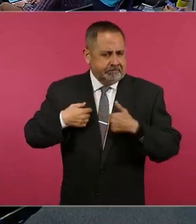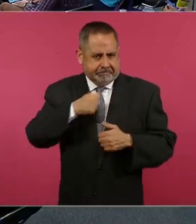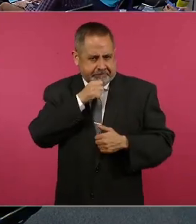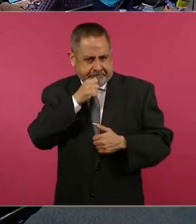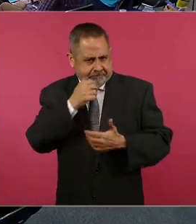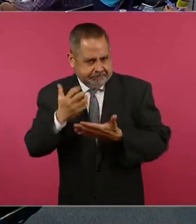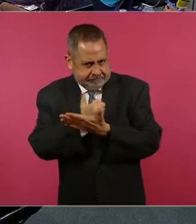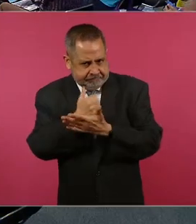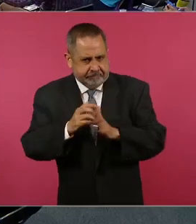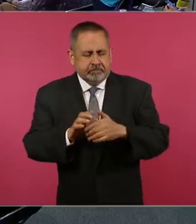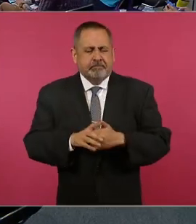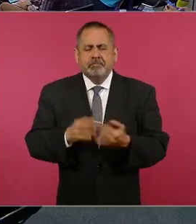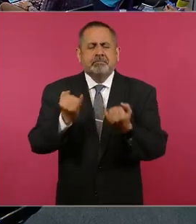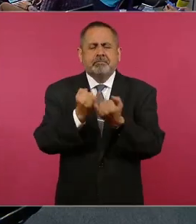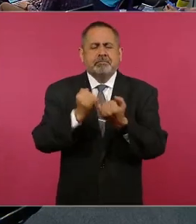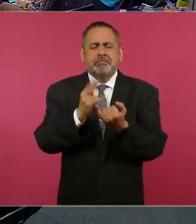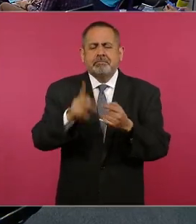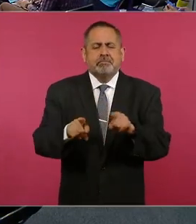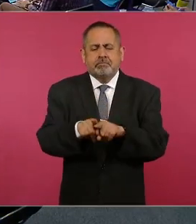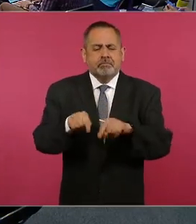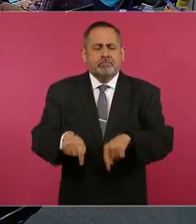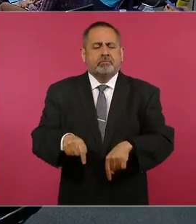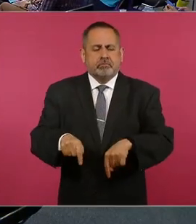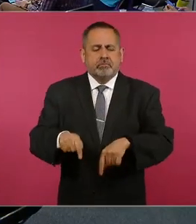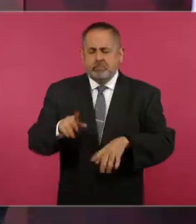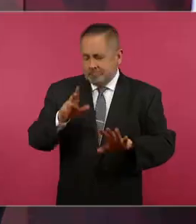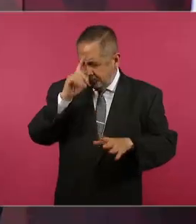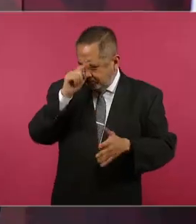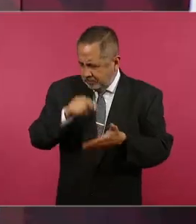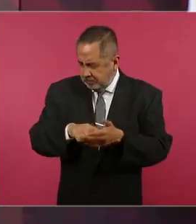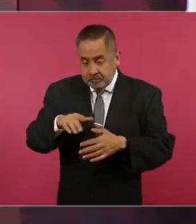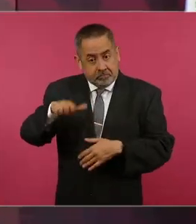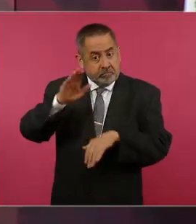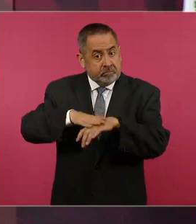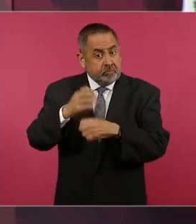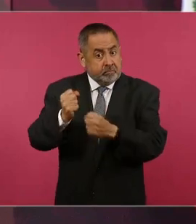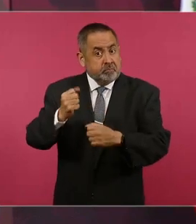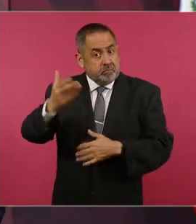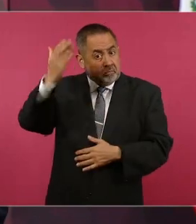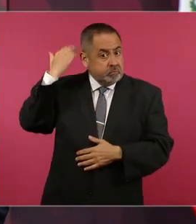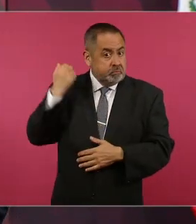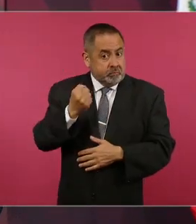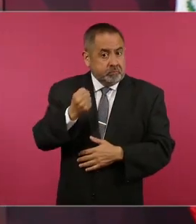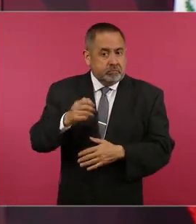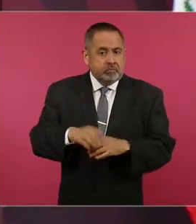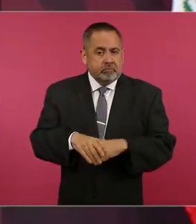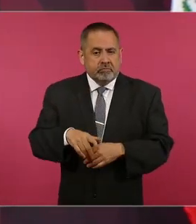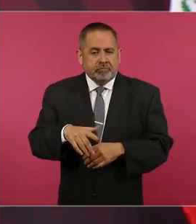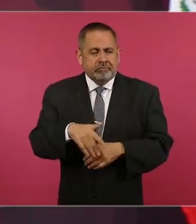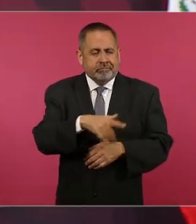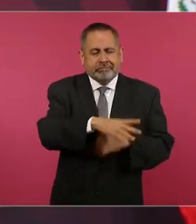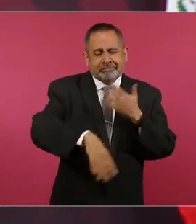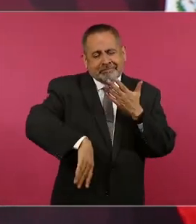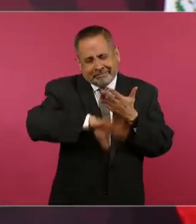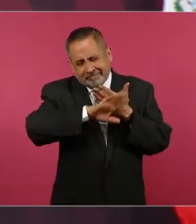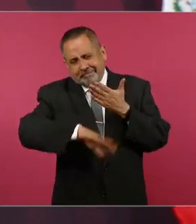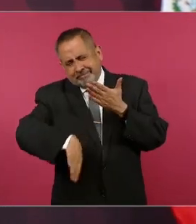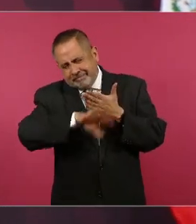así como ahora yo creo que más fuerte una guerra sucia